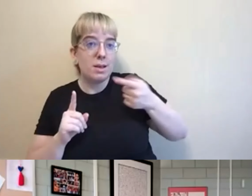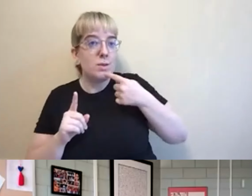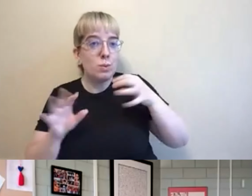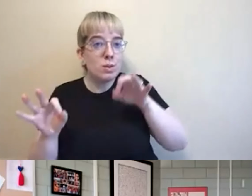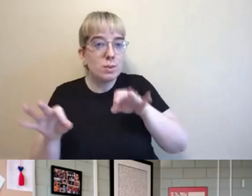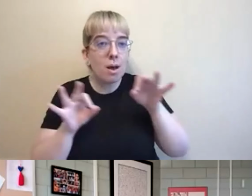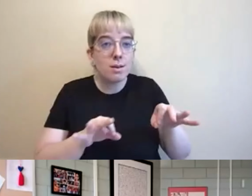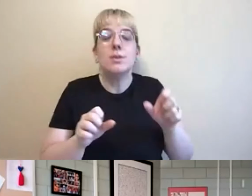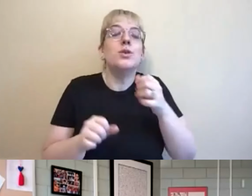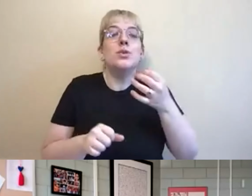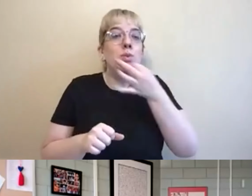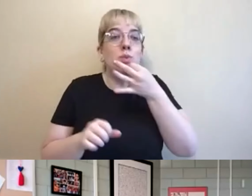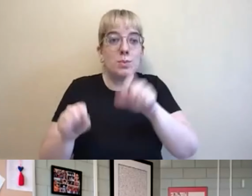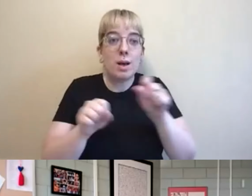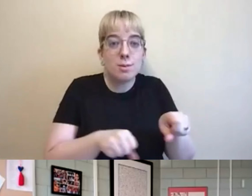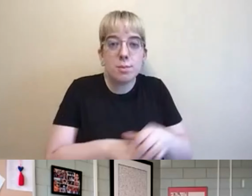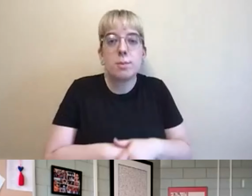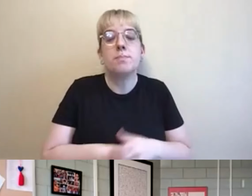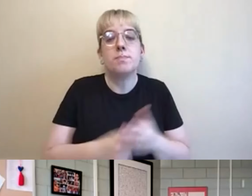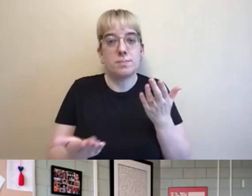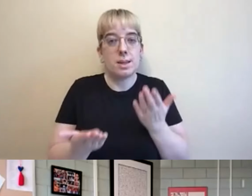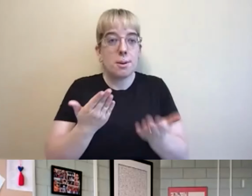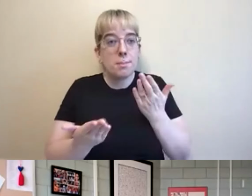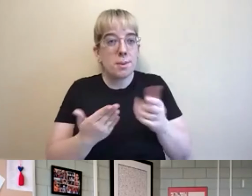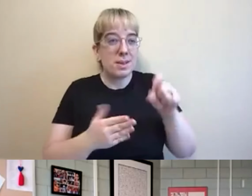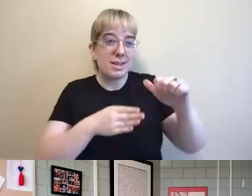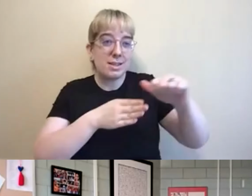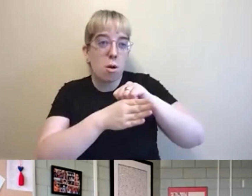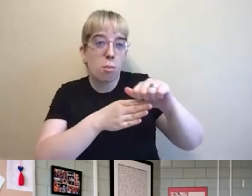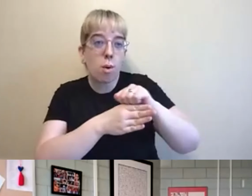Tan pronto como pueden mandar